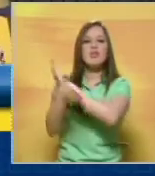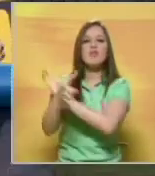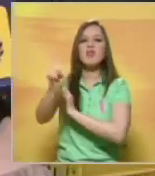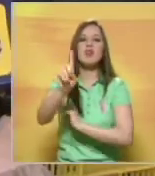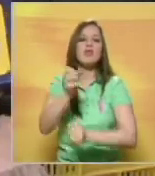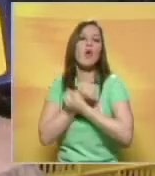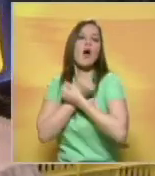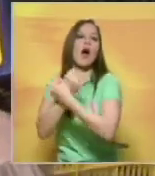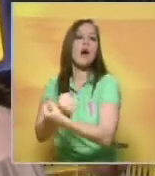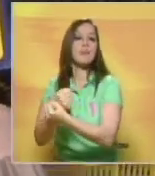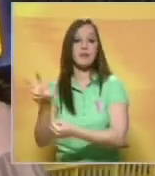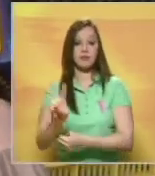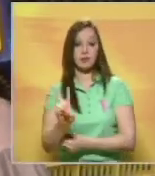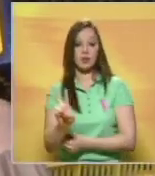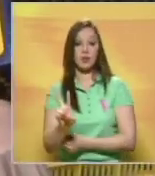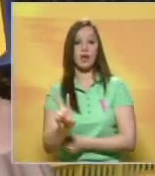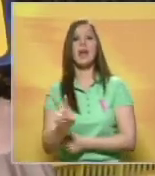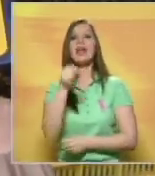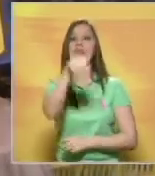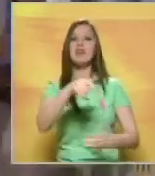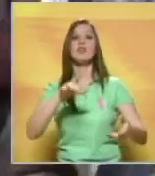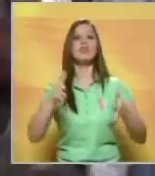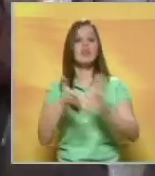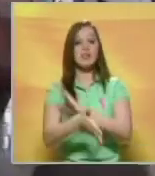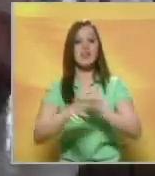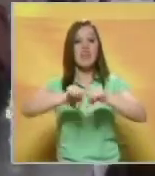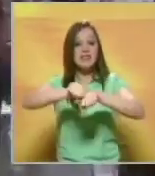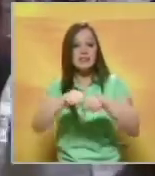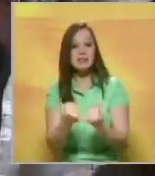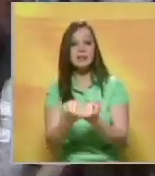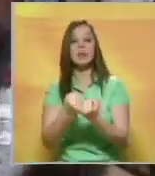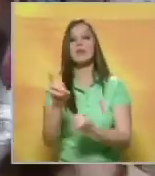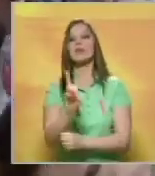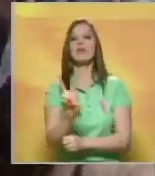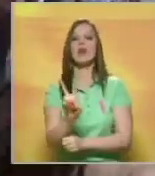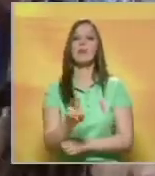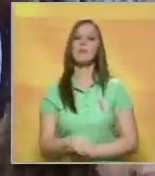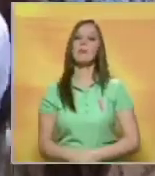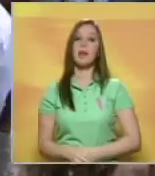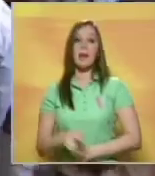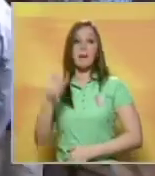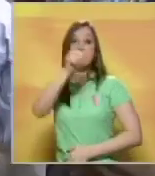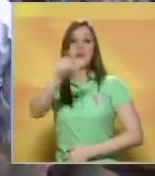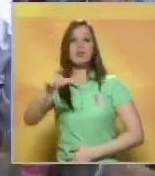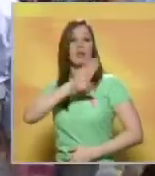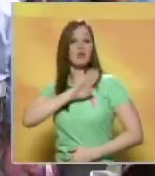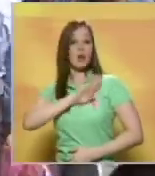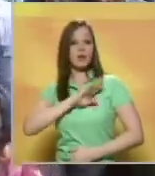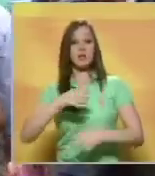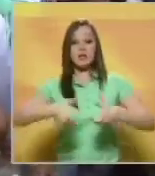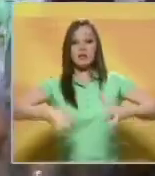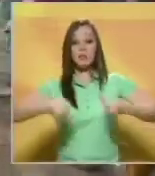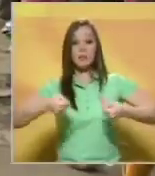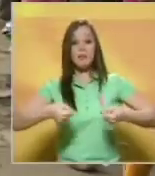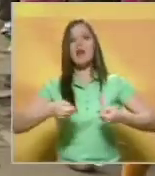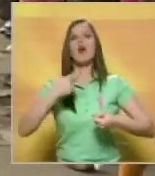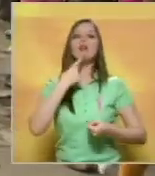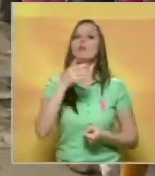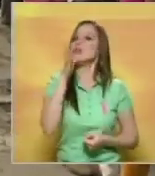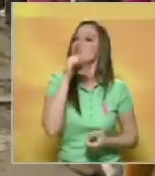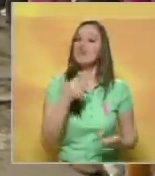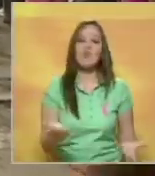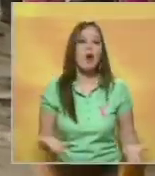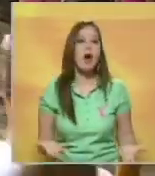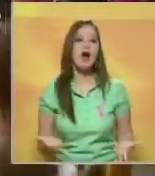querer a Venezuela, esto es destruir al país. Dueños de supermercados y diferentes locales comerciales aseguran que no han